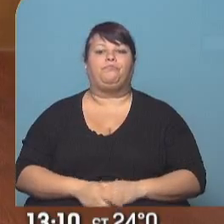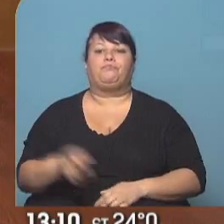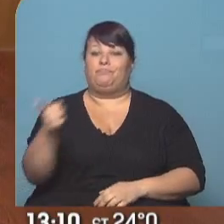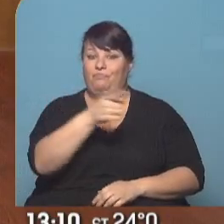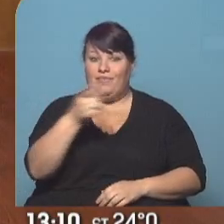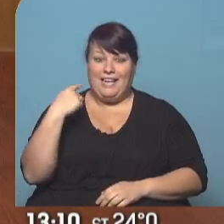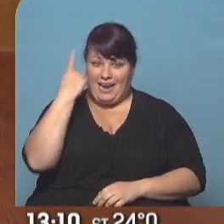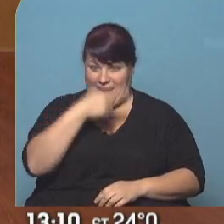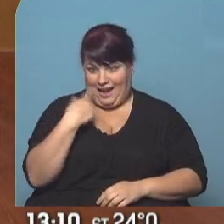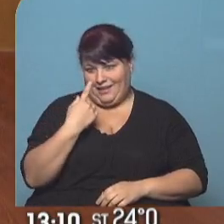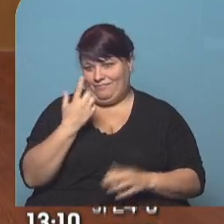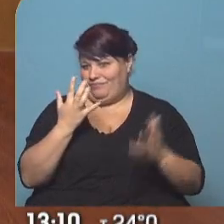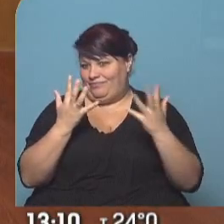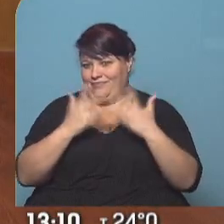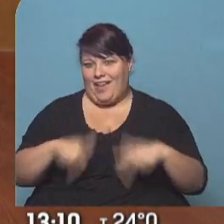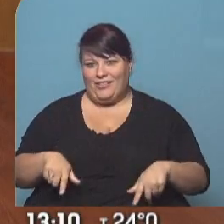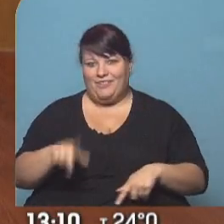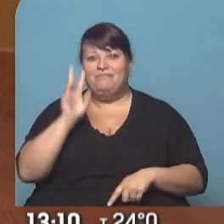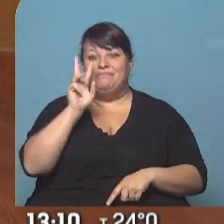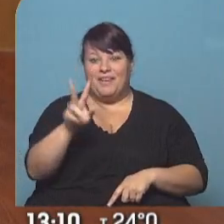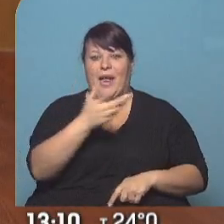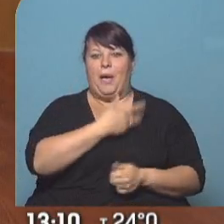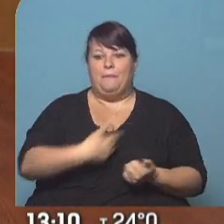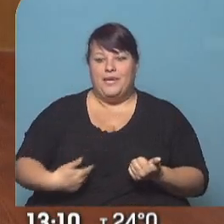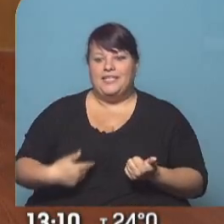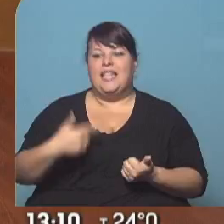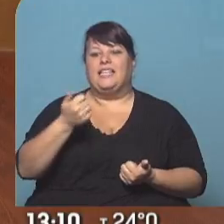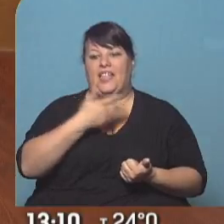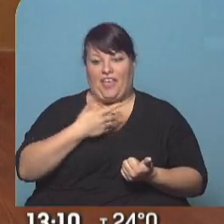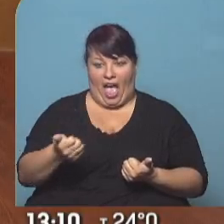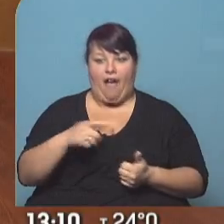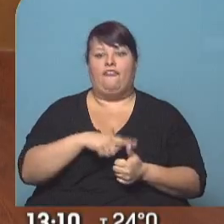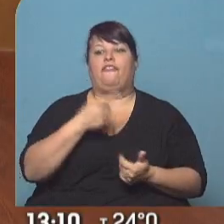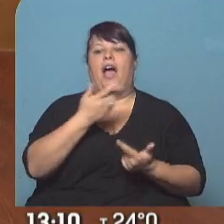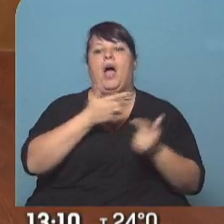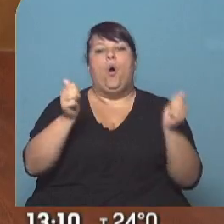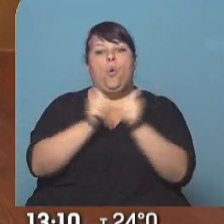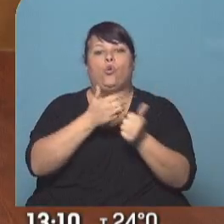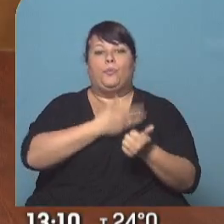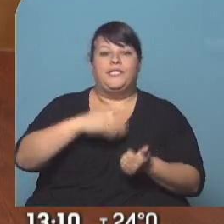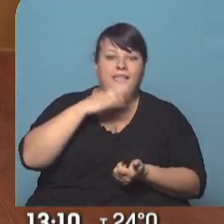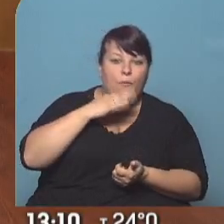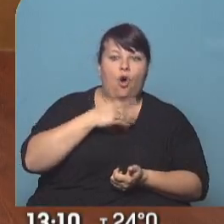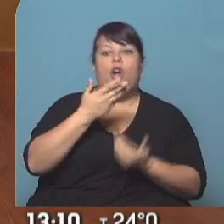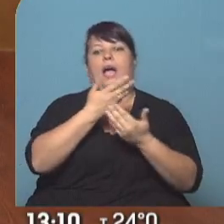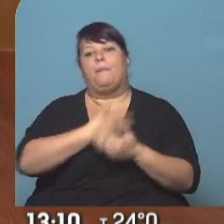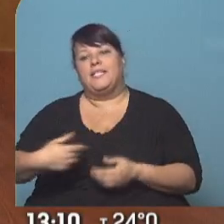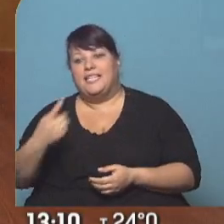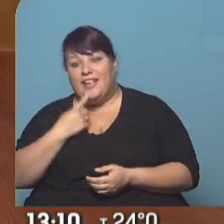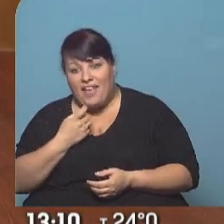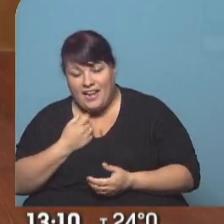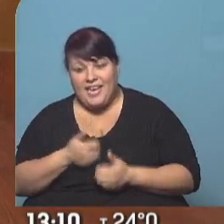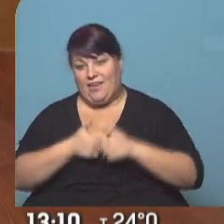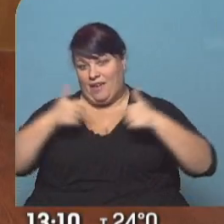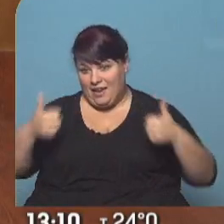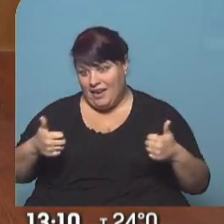Y estos rostros lo dicen prácticamente todo. Allí vemos al presidente de la Asociación del Fútbol Argentino, acompañado por el presidente de Boca, del de River.